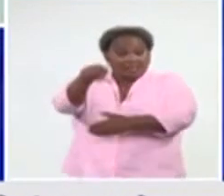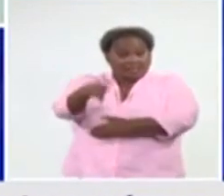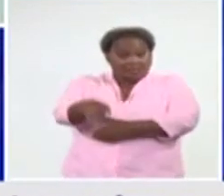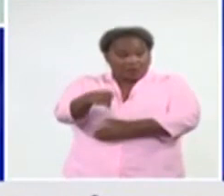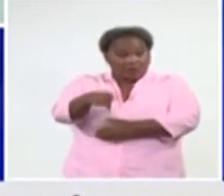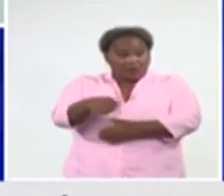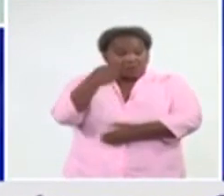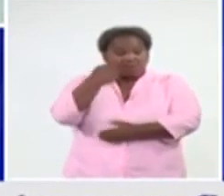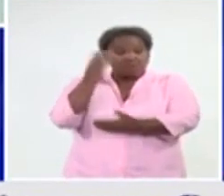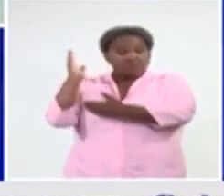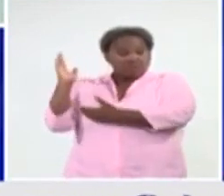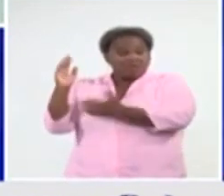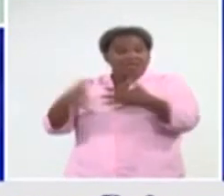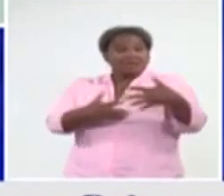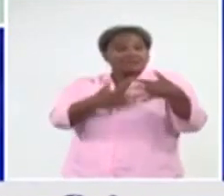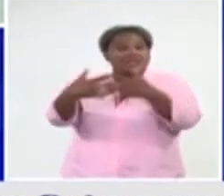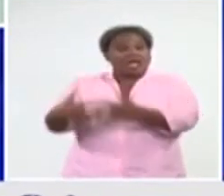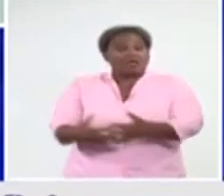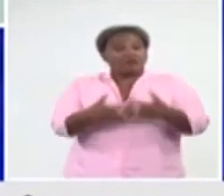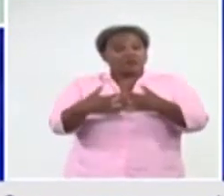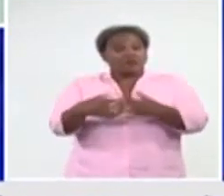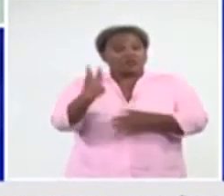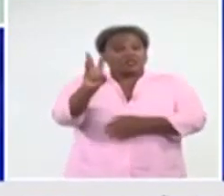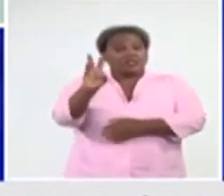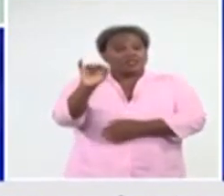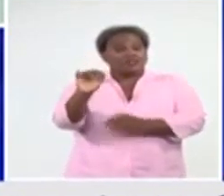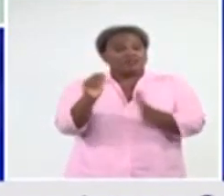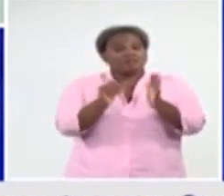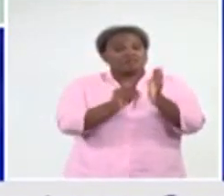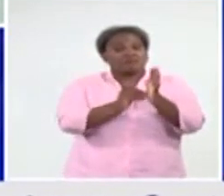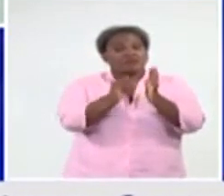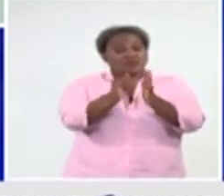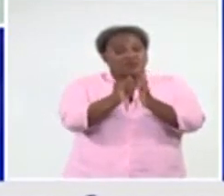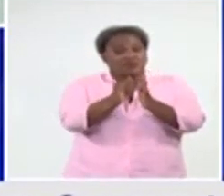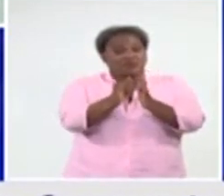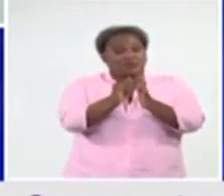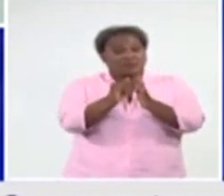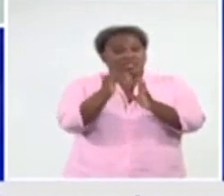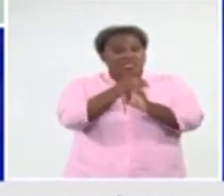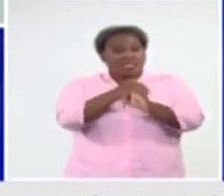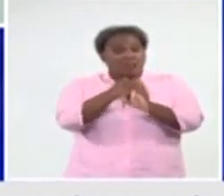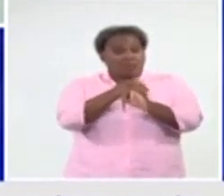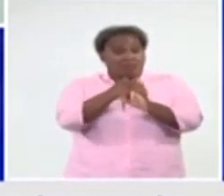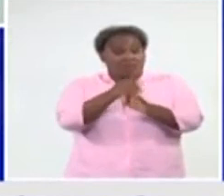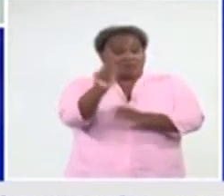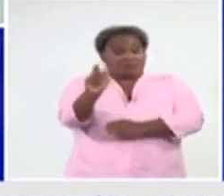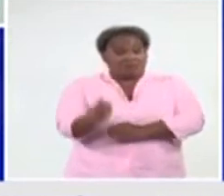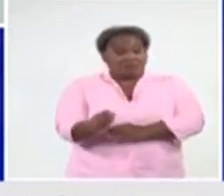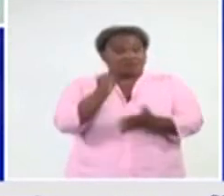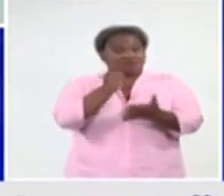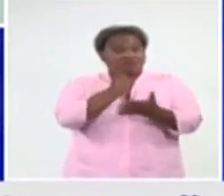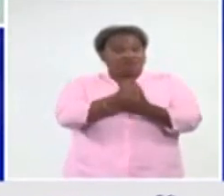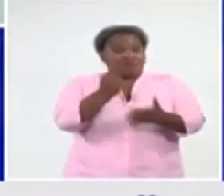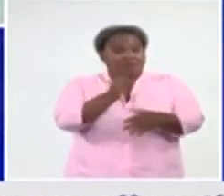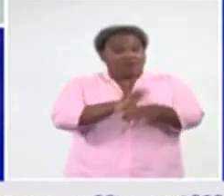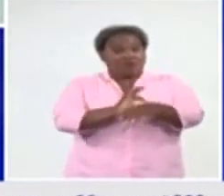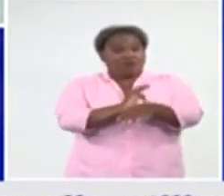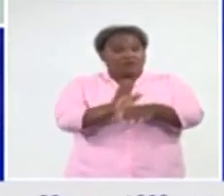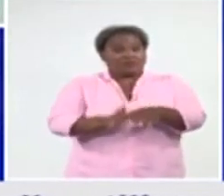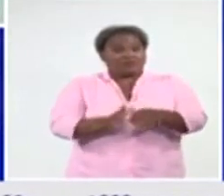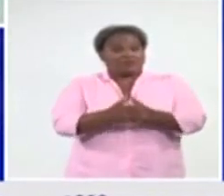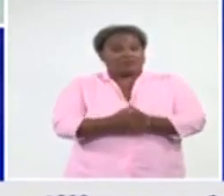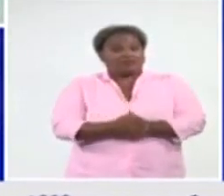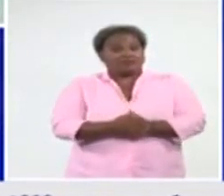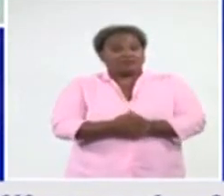Unidos, con casi 36 millones y medio de pacientes que han sido diagnosticados, se pone a